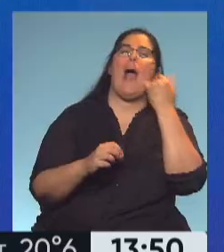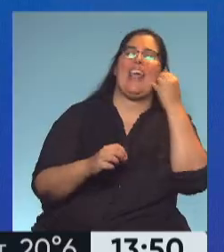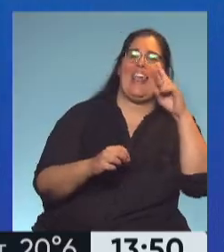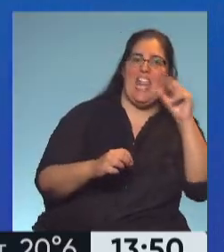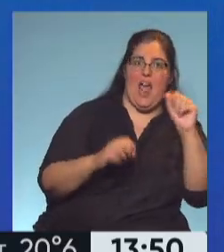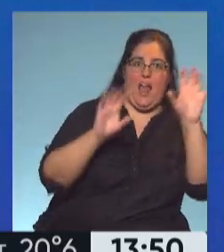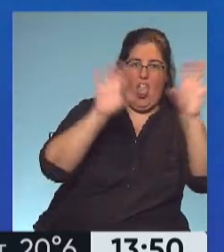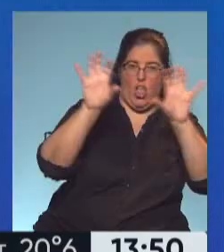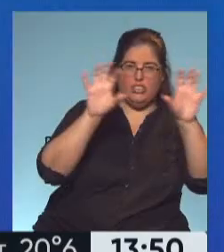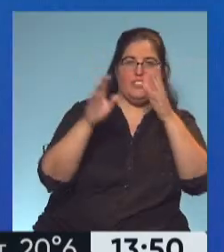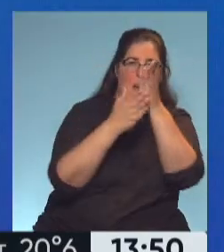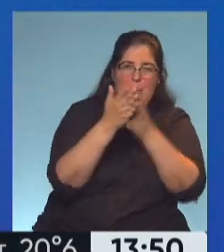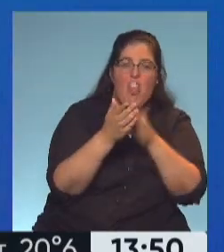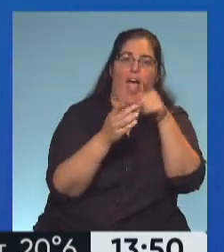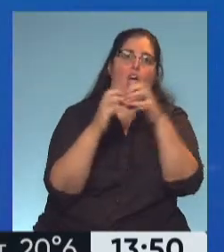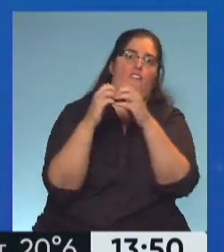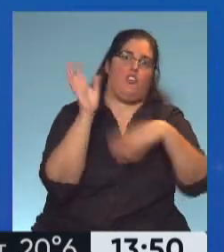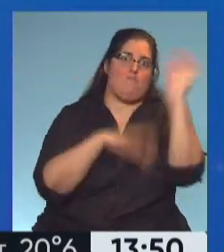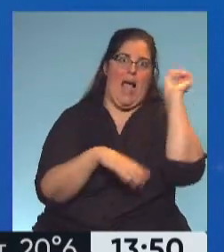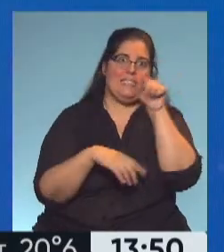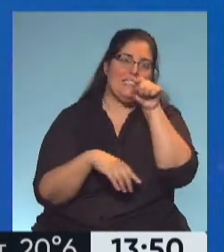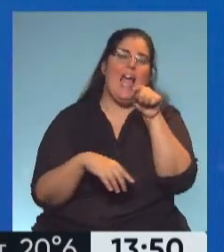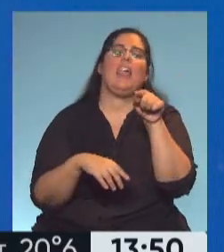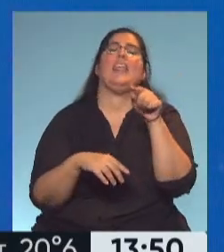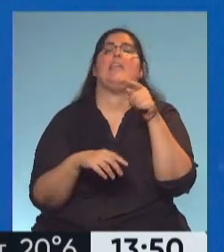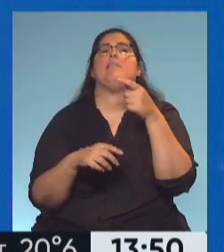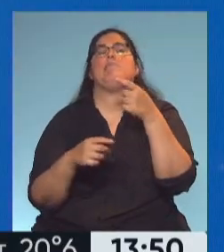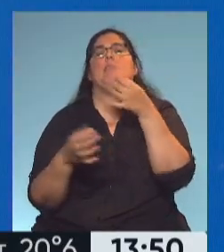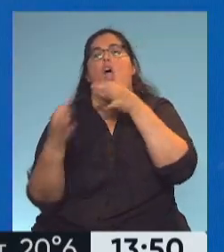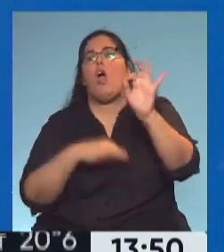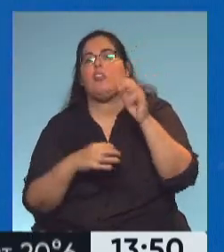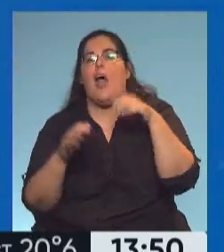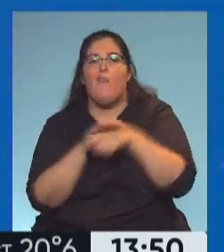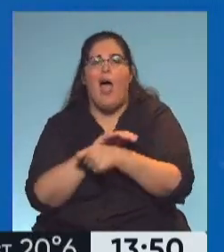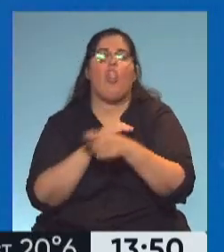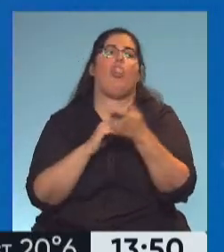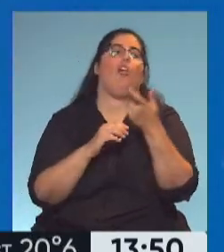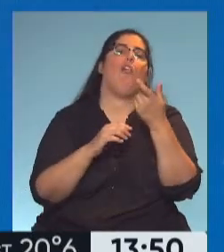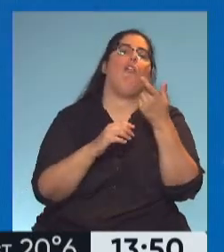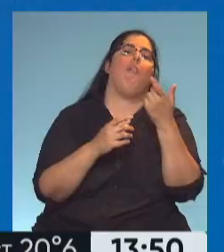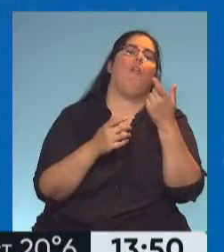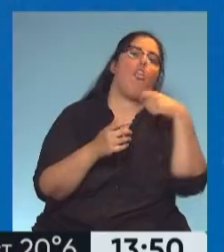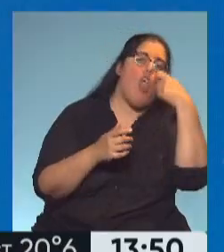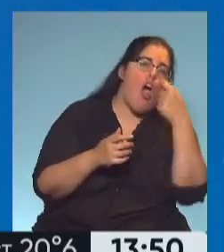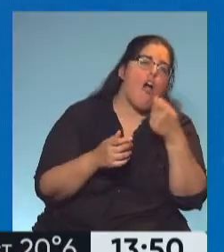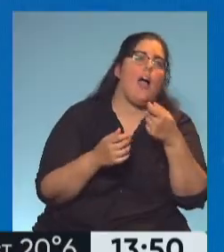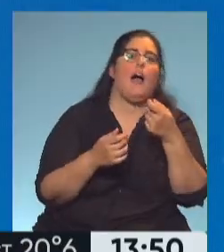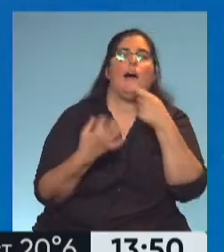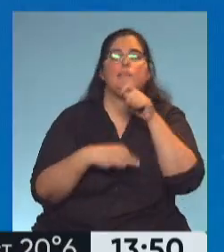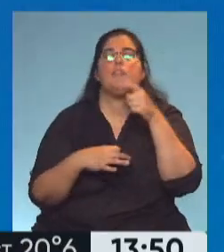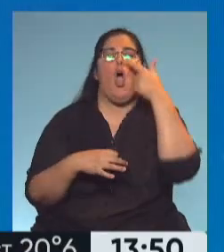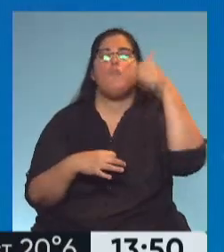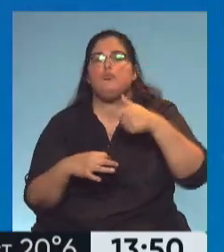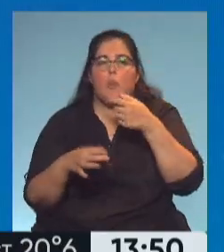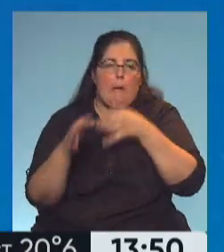ciudades fronterizas, que era donde se concentraba el principal problema de contrabando, tráfico ilegal de drogas, pero también de